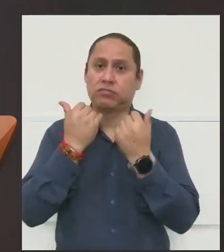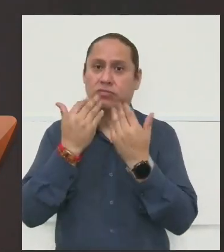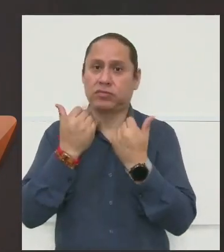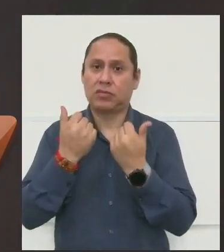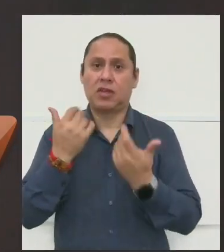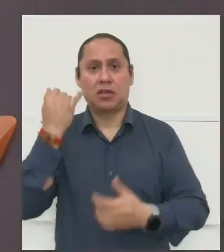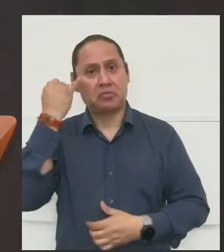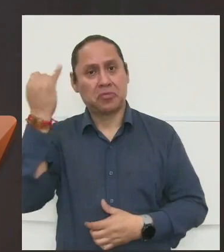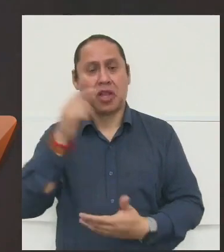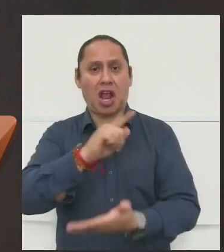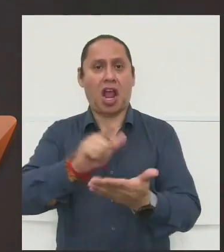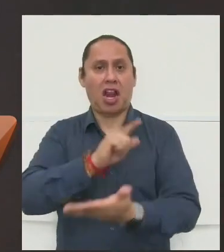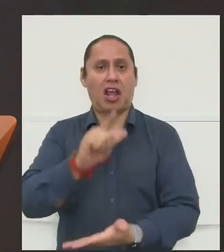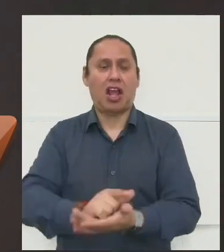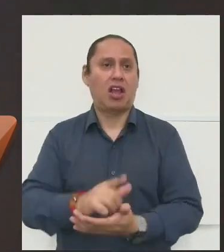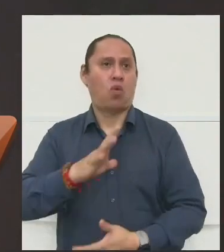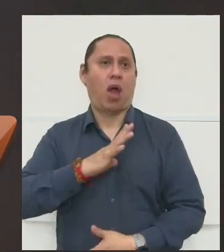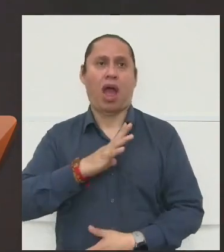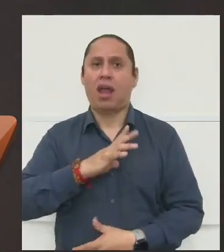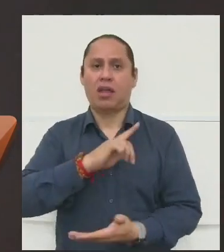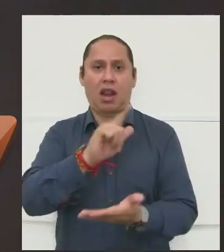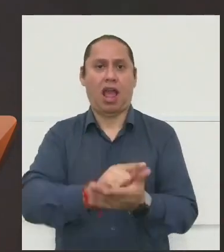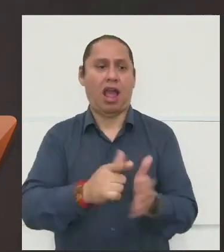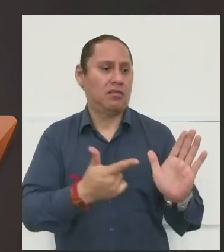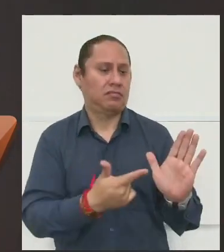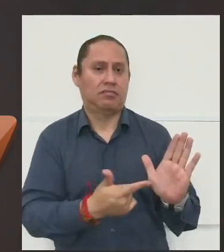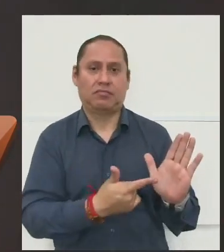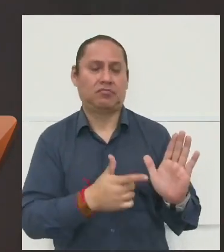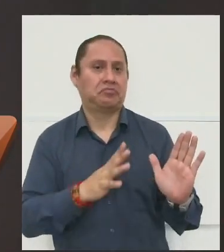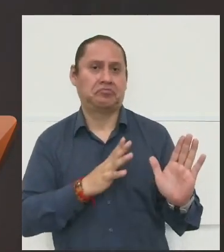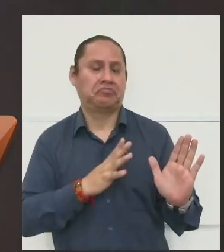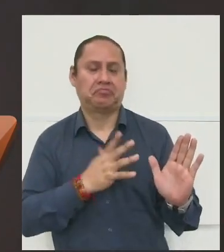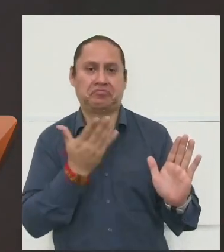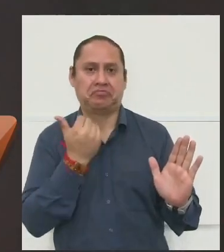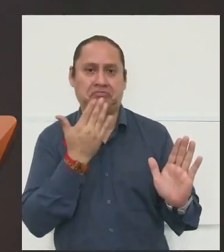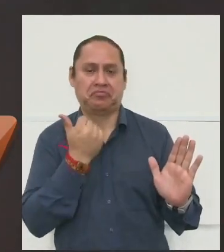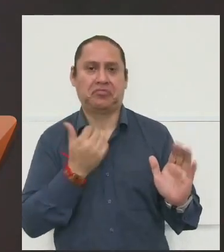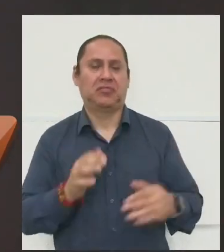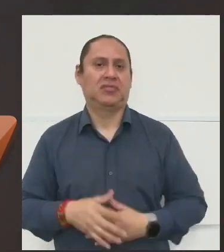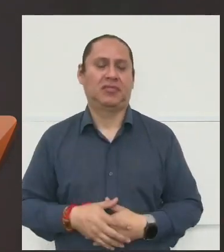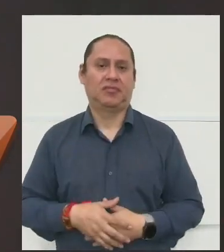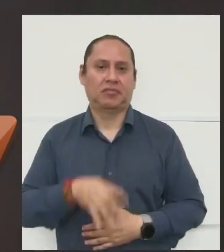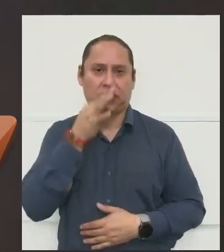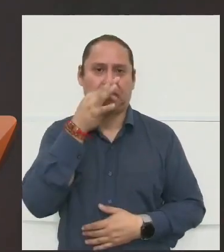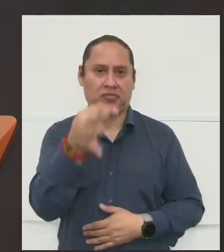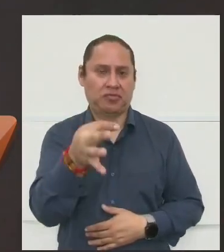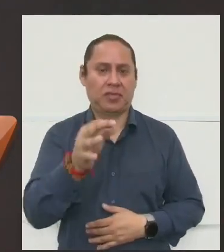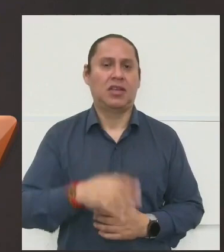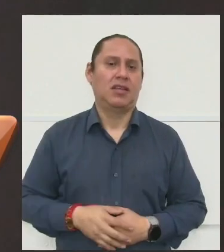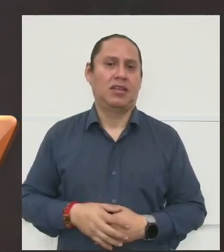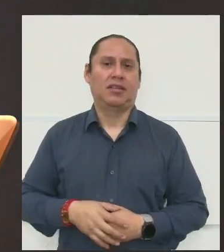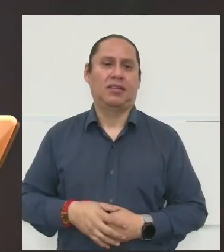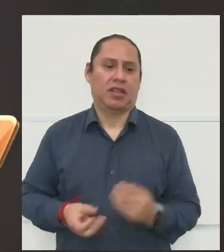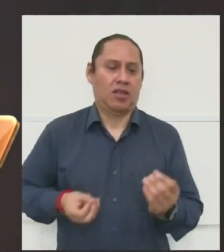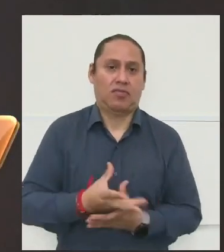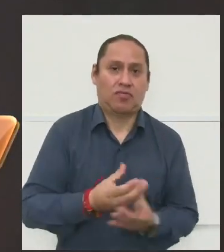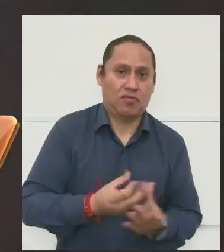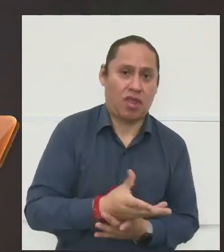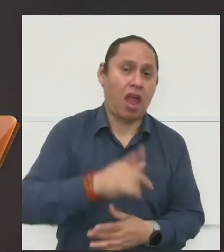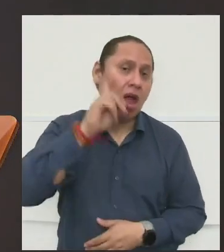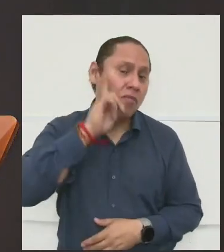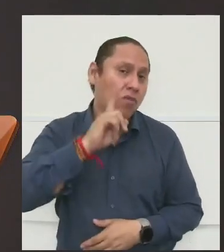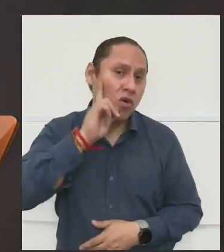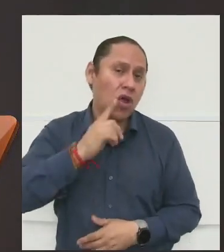una presencia legal en nuestras leyes y por ello Es que me permito mencionar que las parteras tradicionales son